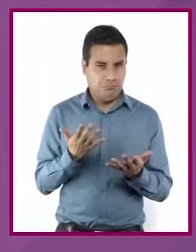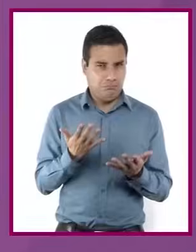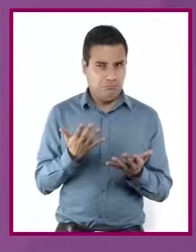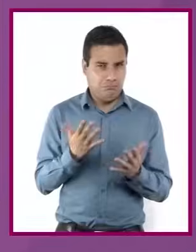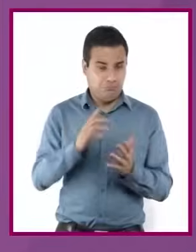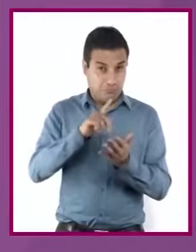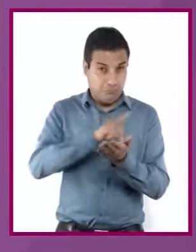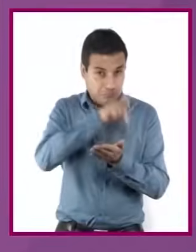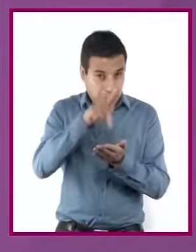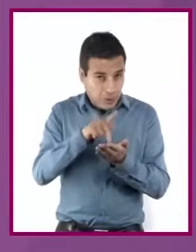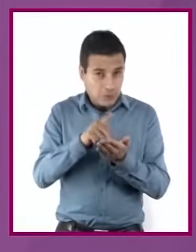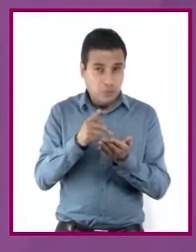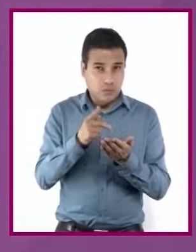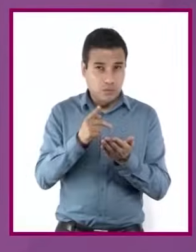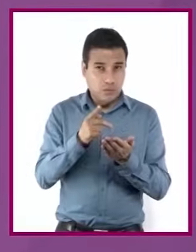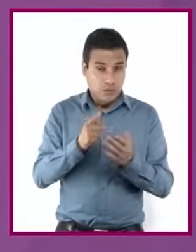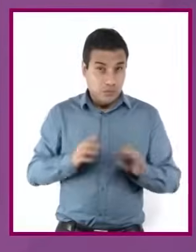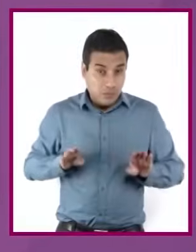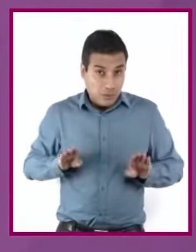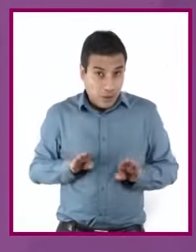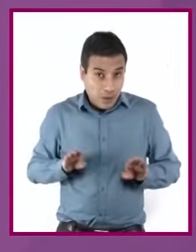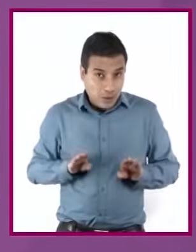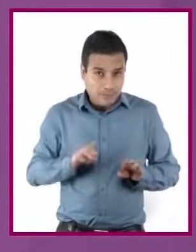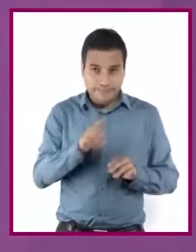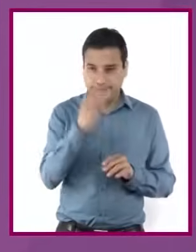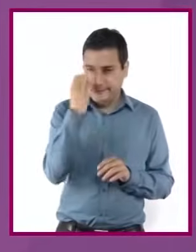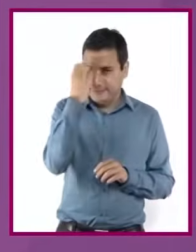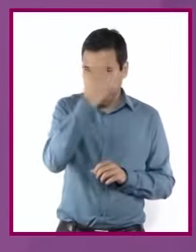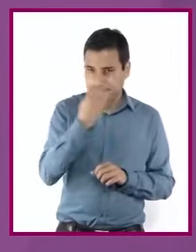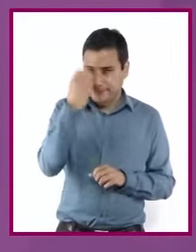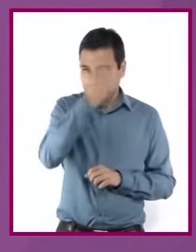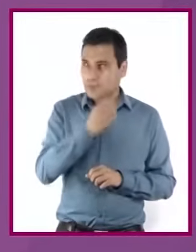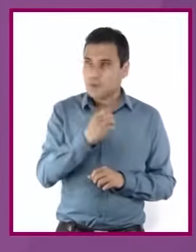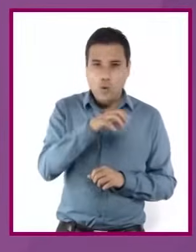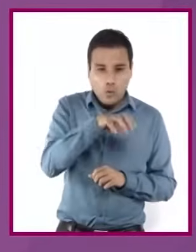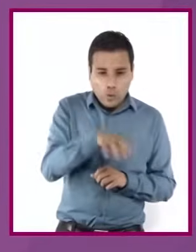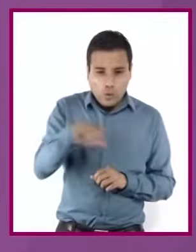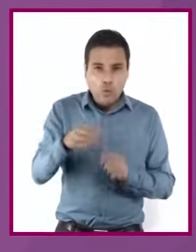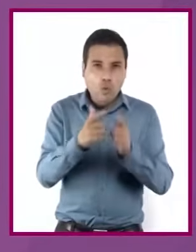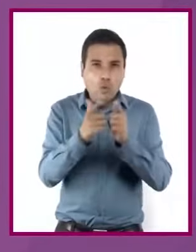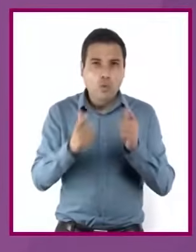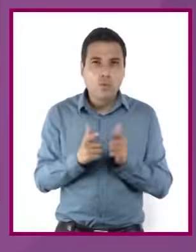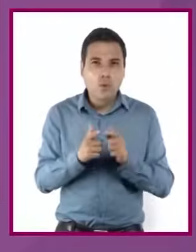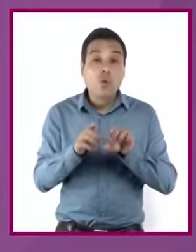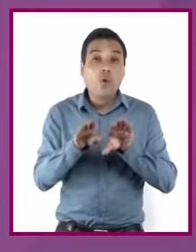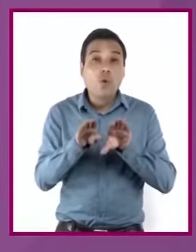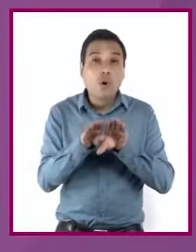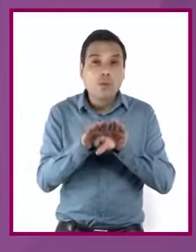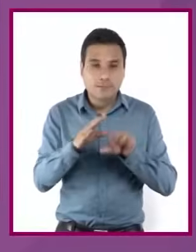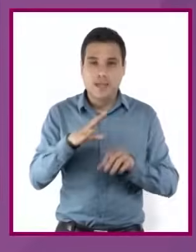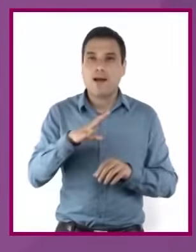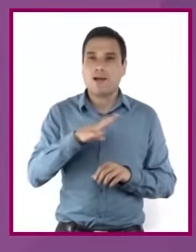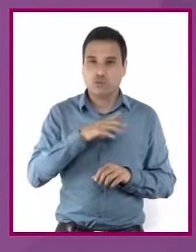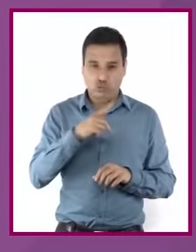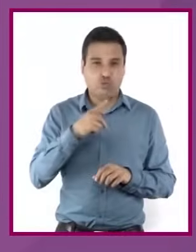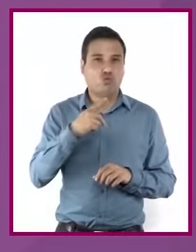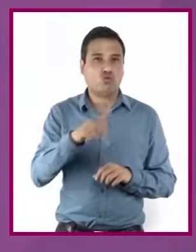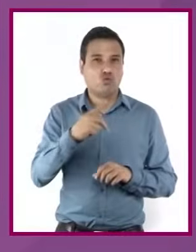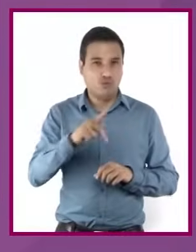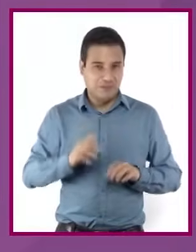peso? Si observan con atención, fueron agrupados por características que reflejan algunas propiedades de la